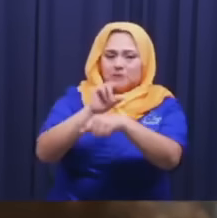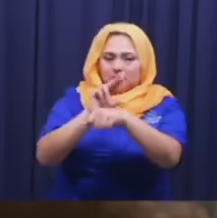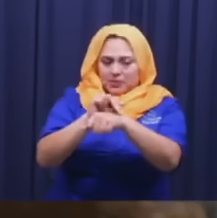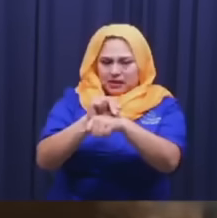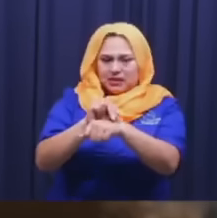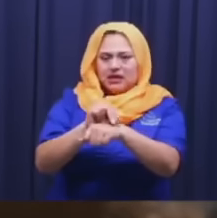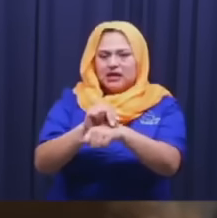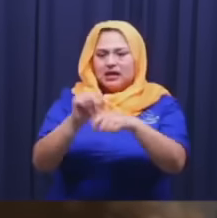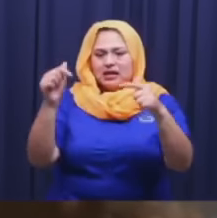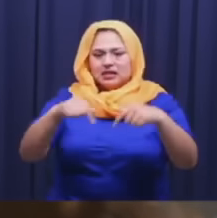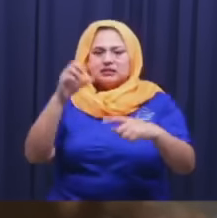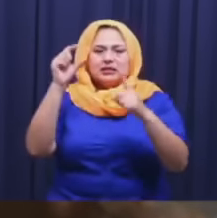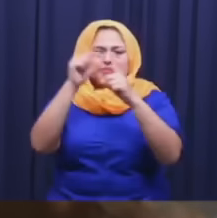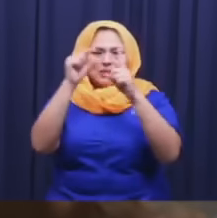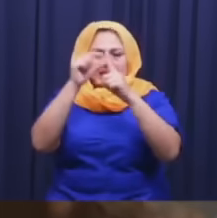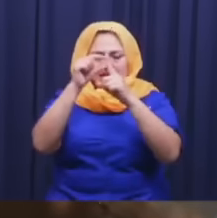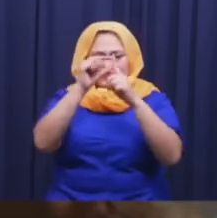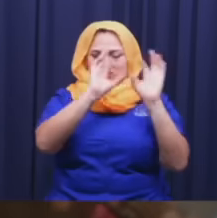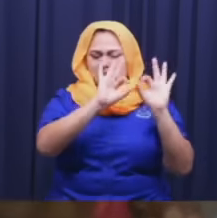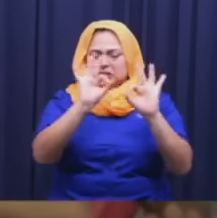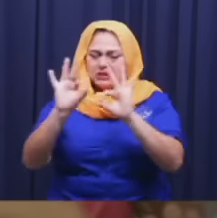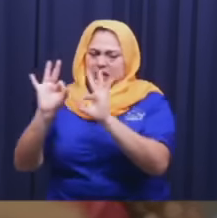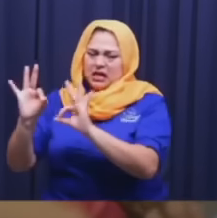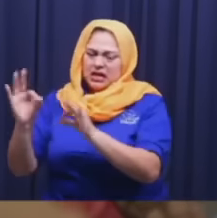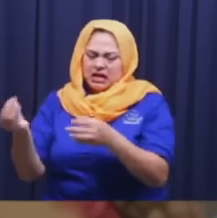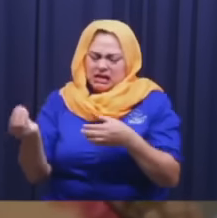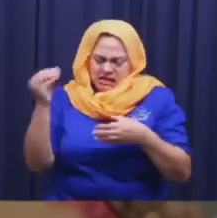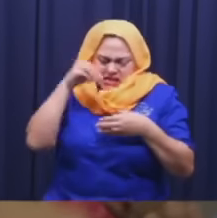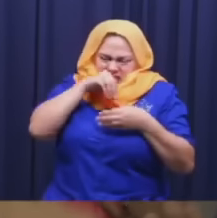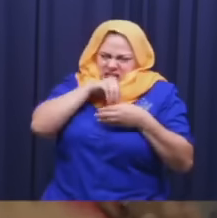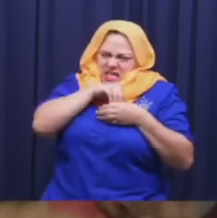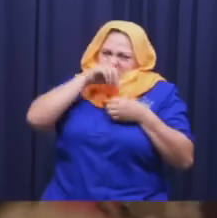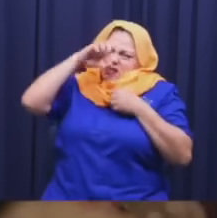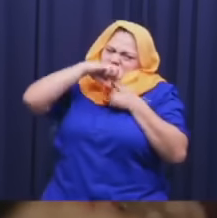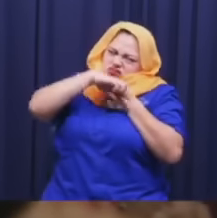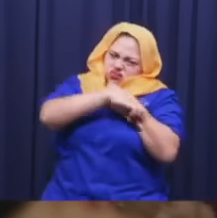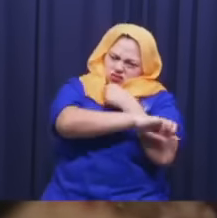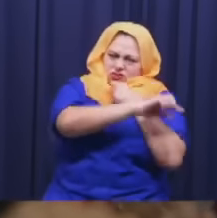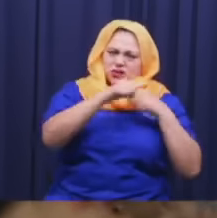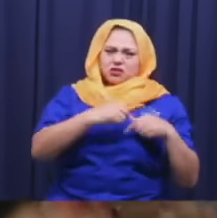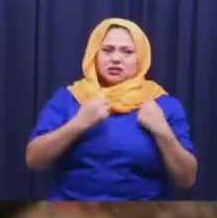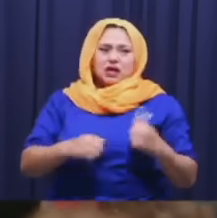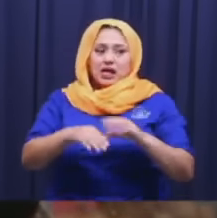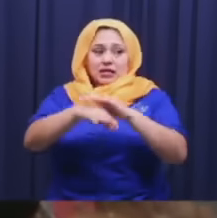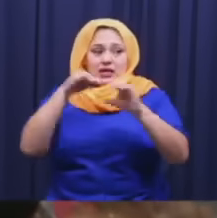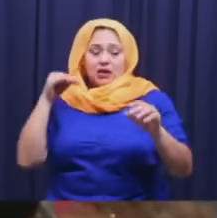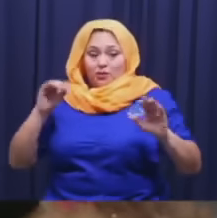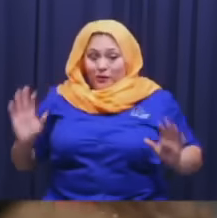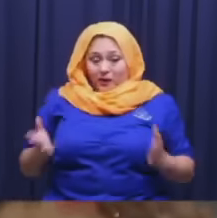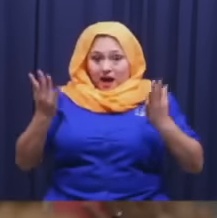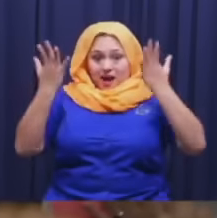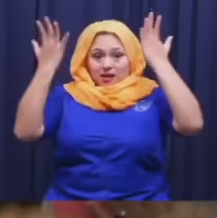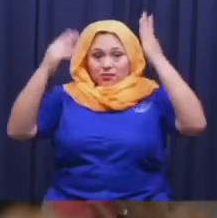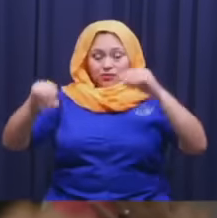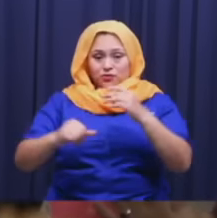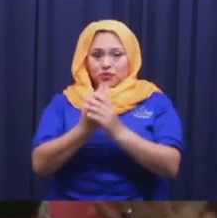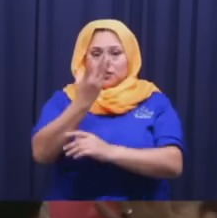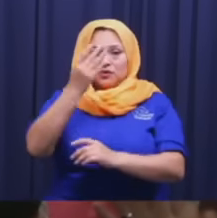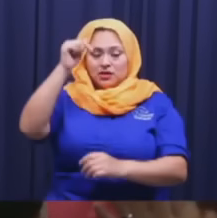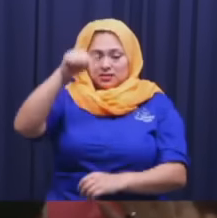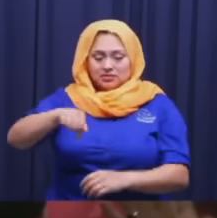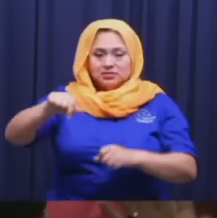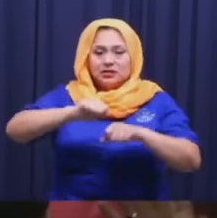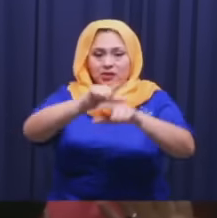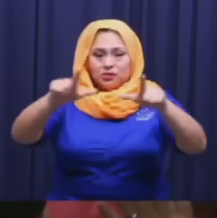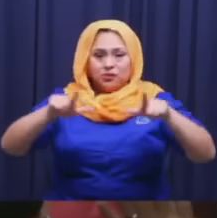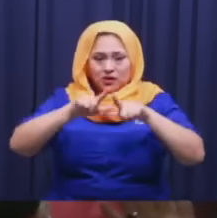esta palabra taladre su corazón y salgan con ánimo nuevo en este, de este